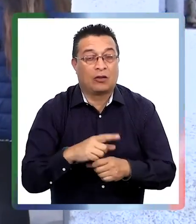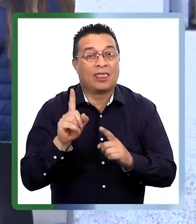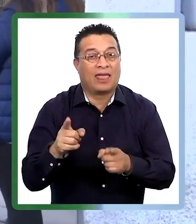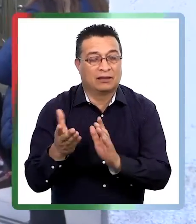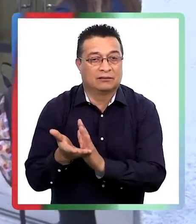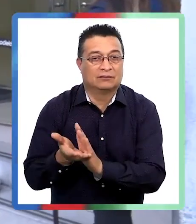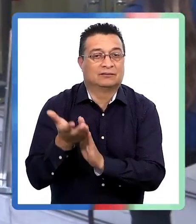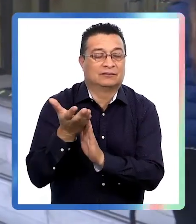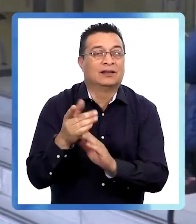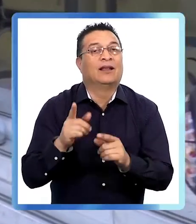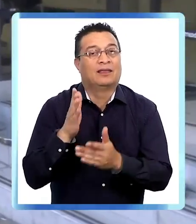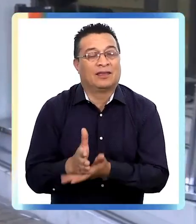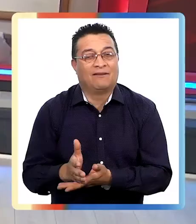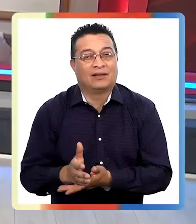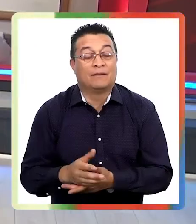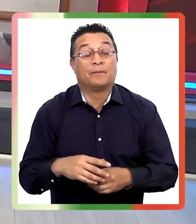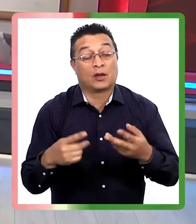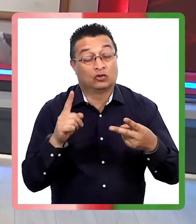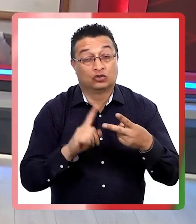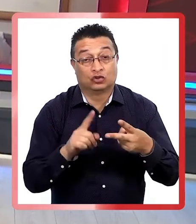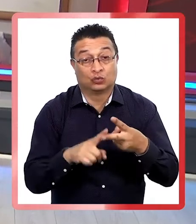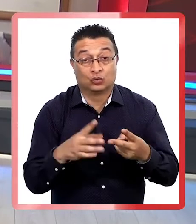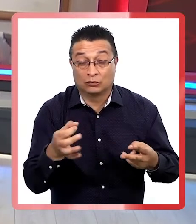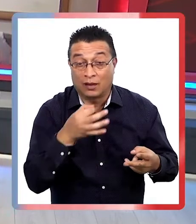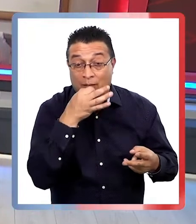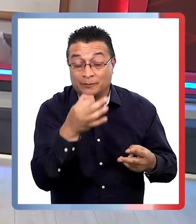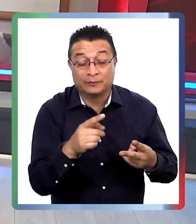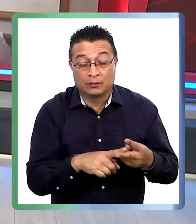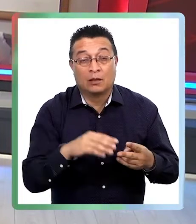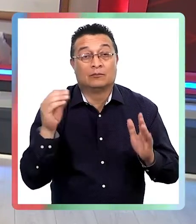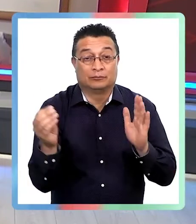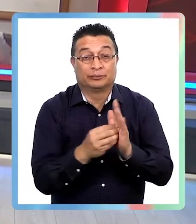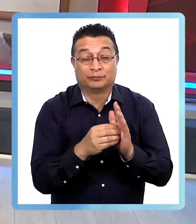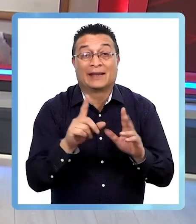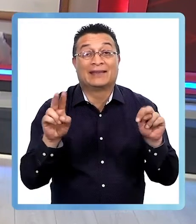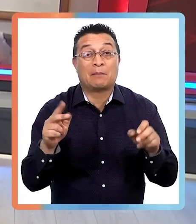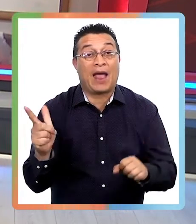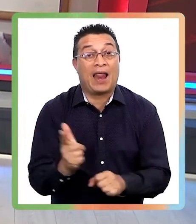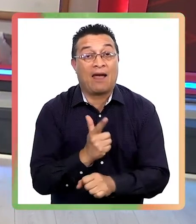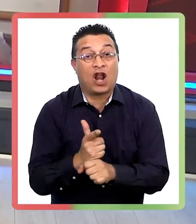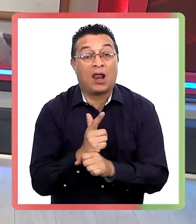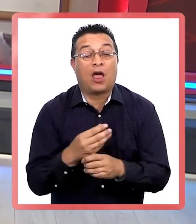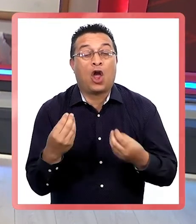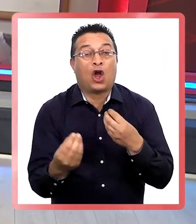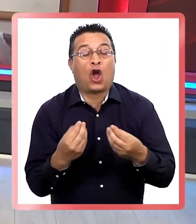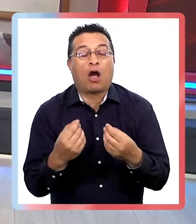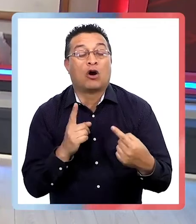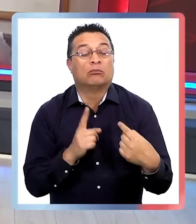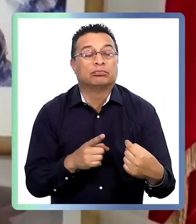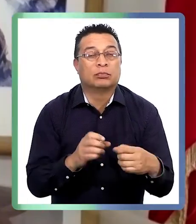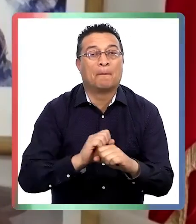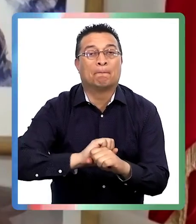corresponde reajuste de esa cifra. Lo segundo, yo diría, como hito en el mundo laboral, ha sido la forma como se enfrentó